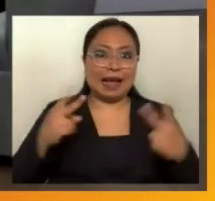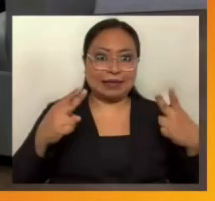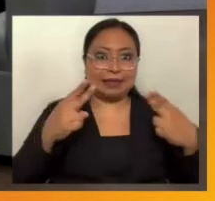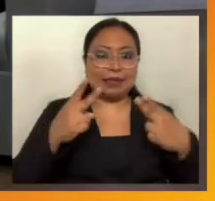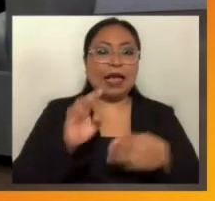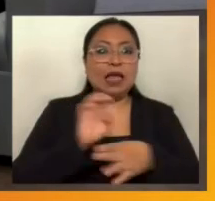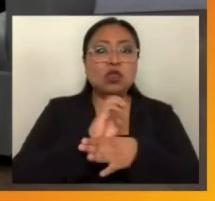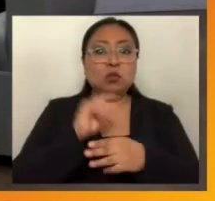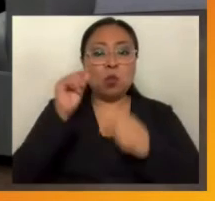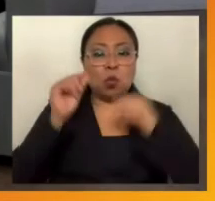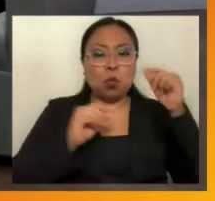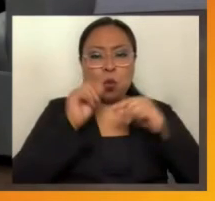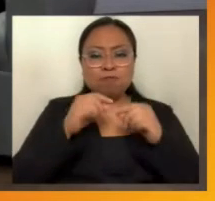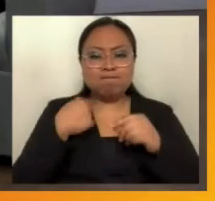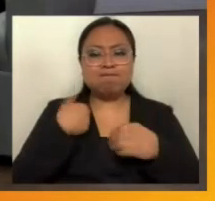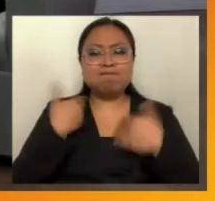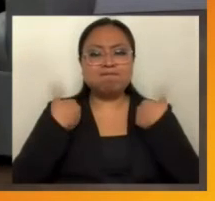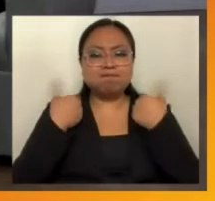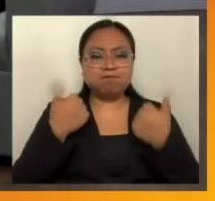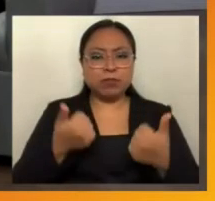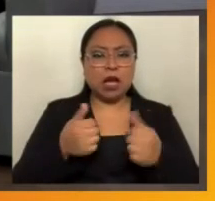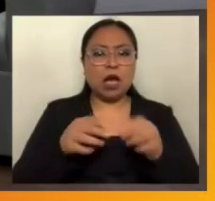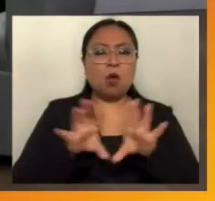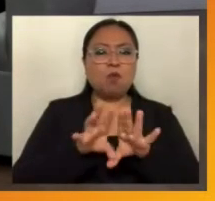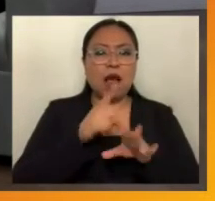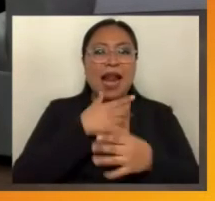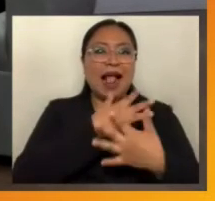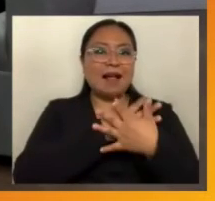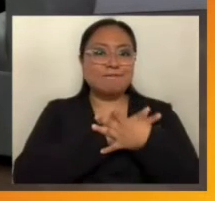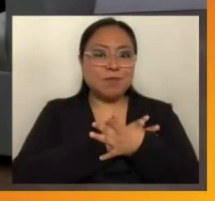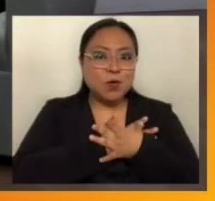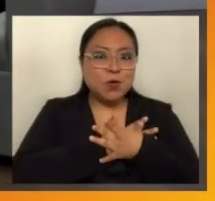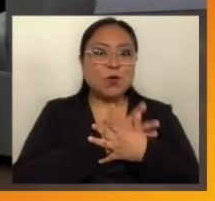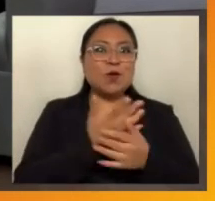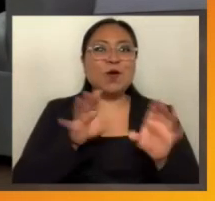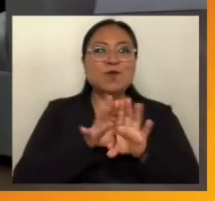esa perspectiva que tuvimos, gracias al amor que tuvimos, a la unión,